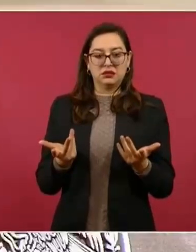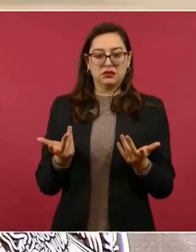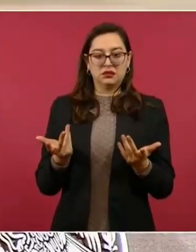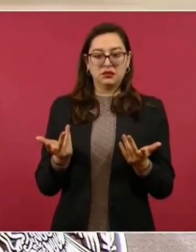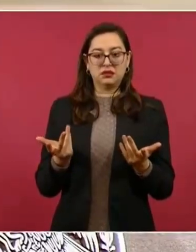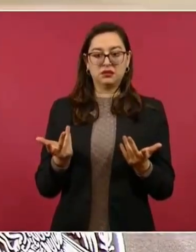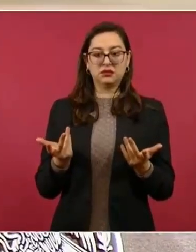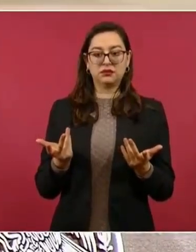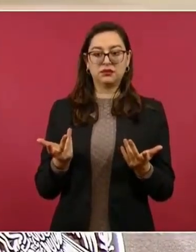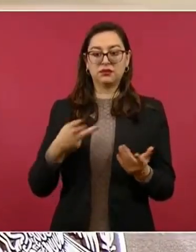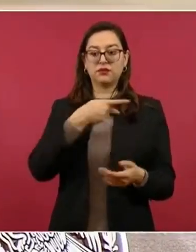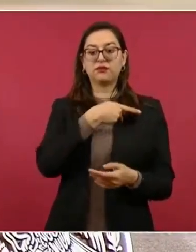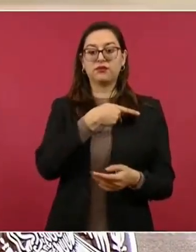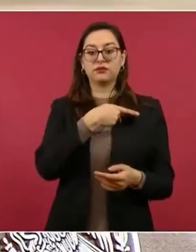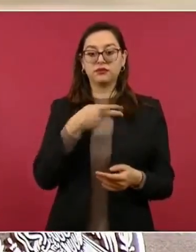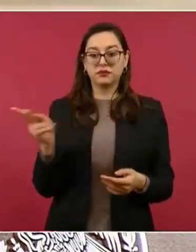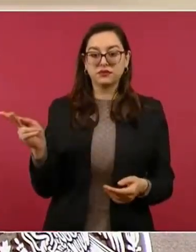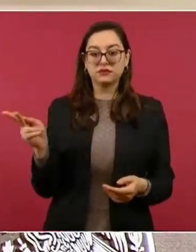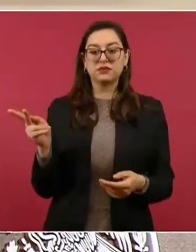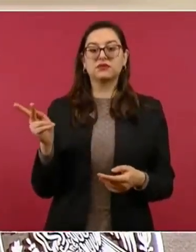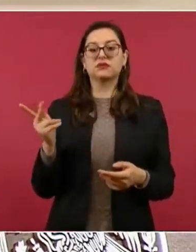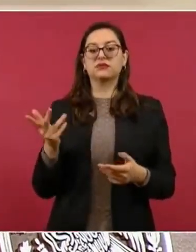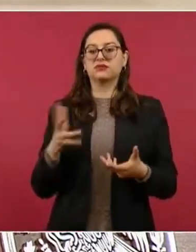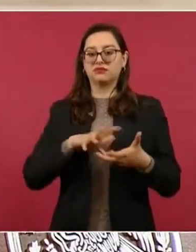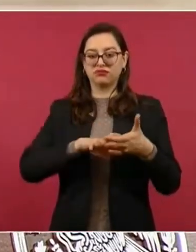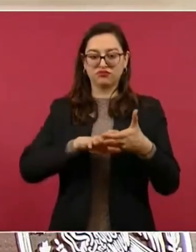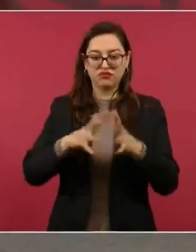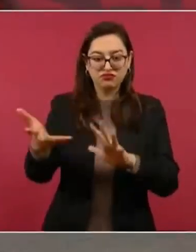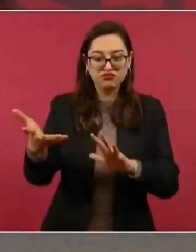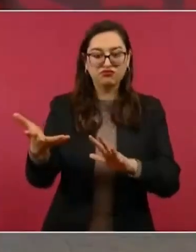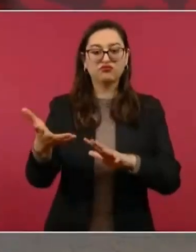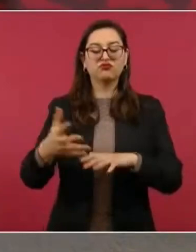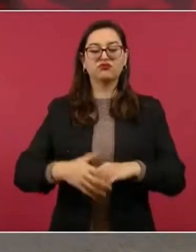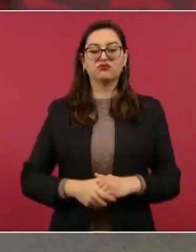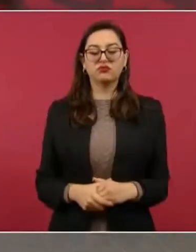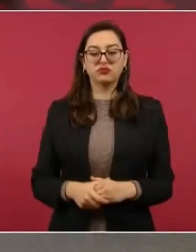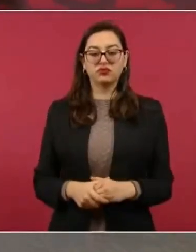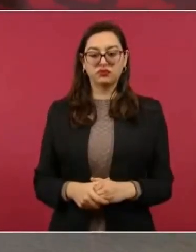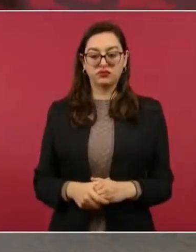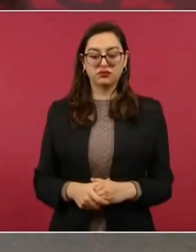de la pobreza, de la violencia,